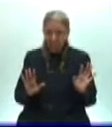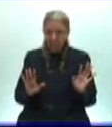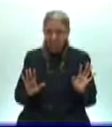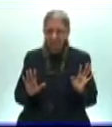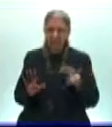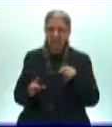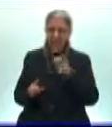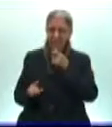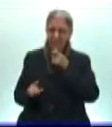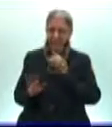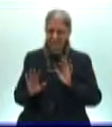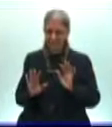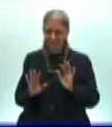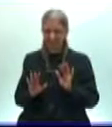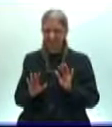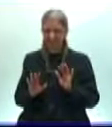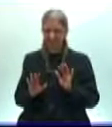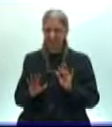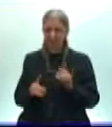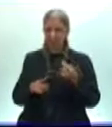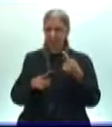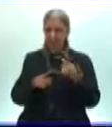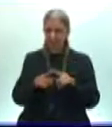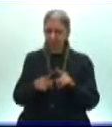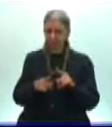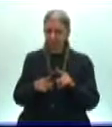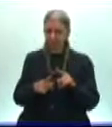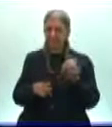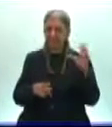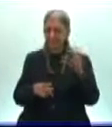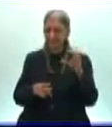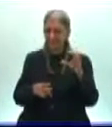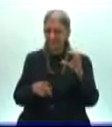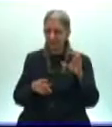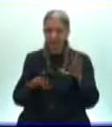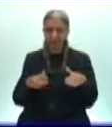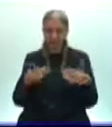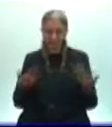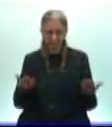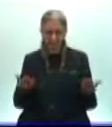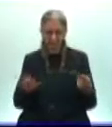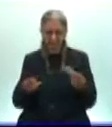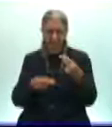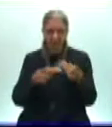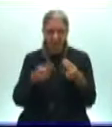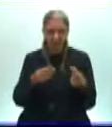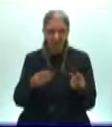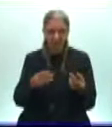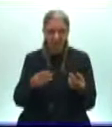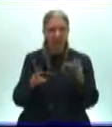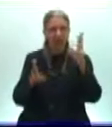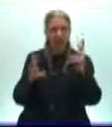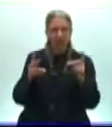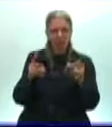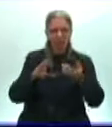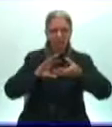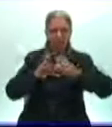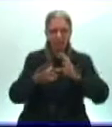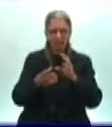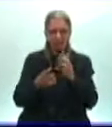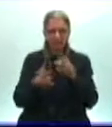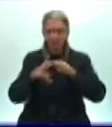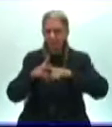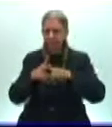Pero vamos entonces en el inciso C a ver cuántas vías de solución podemos